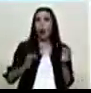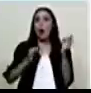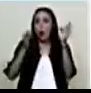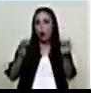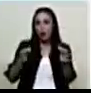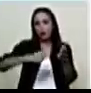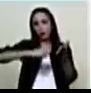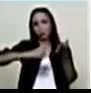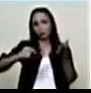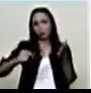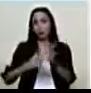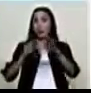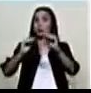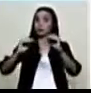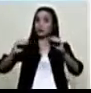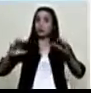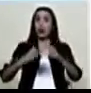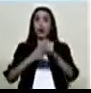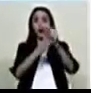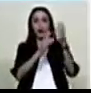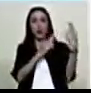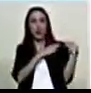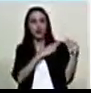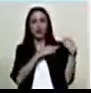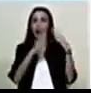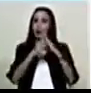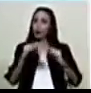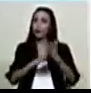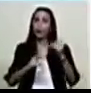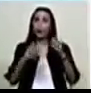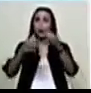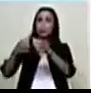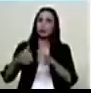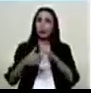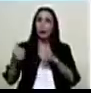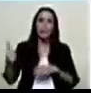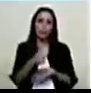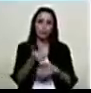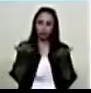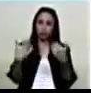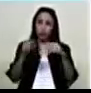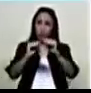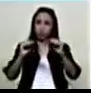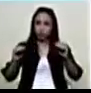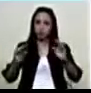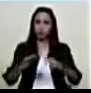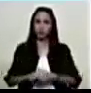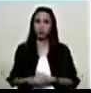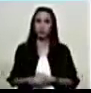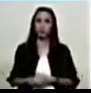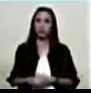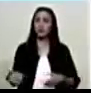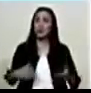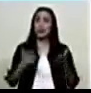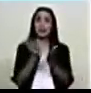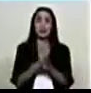a los líderes, a los jefes políticos de la MUD. Hemos estado conversando